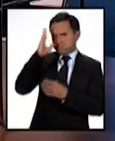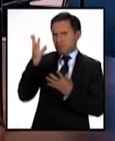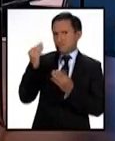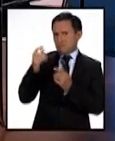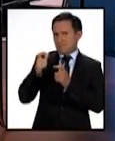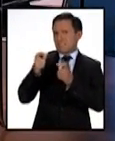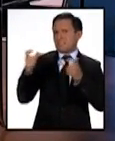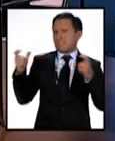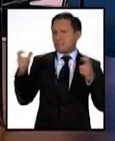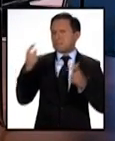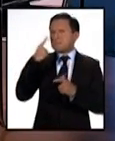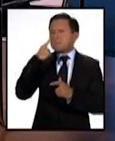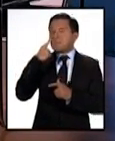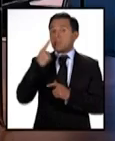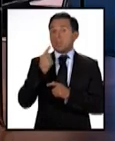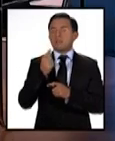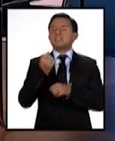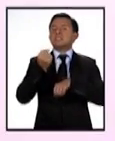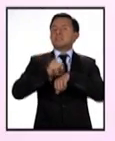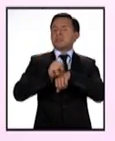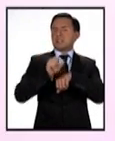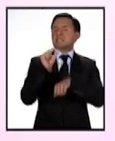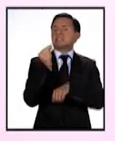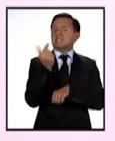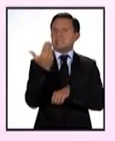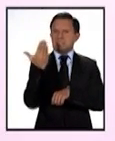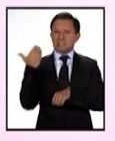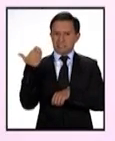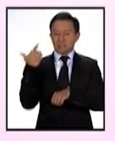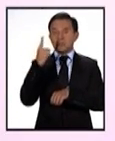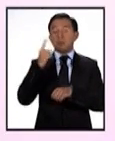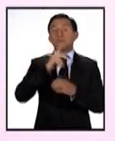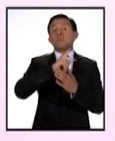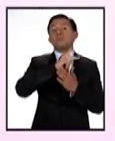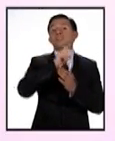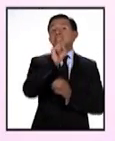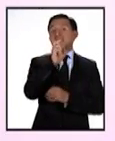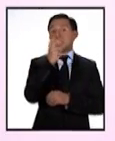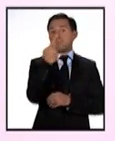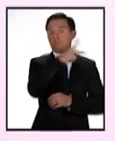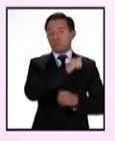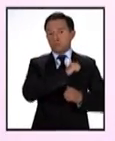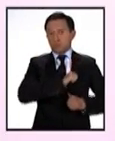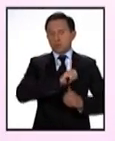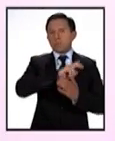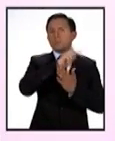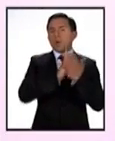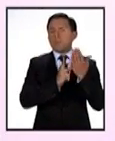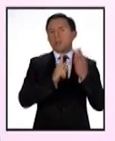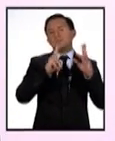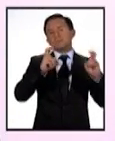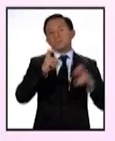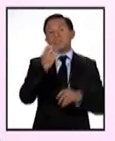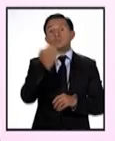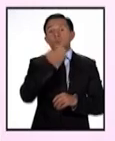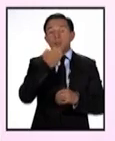investigación realizada hace algunas semanas por el programa Escuela Segura de la Secretaría de Educación Pública,